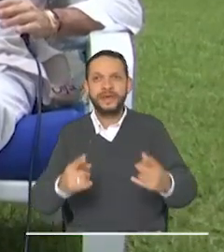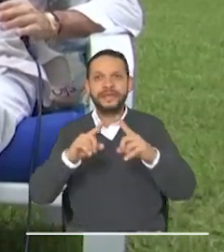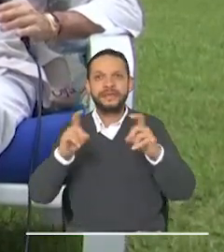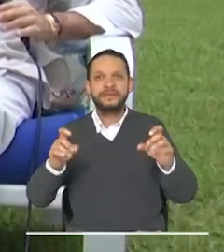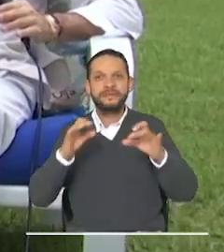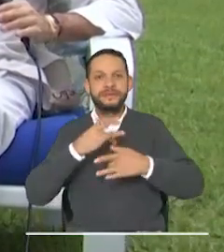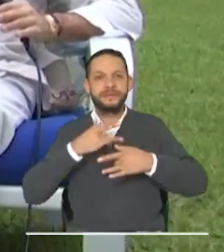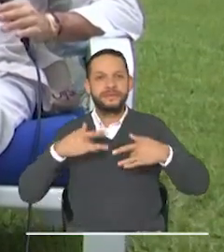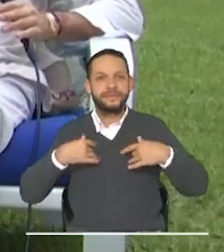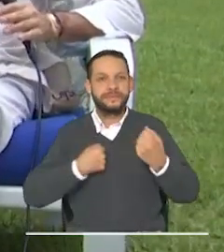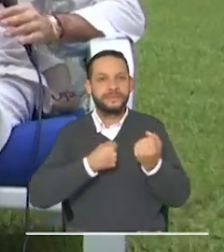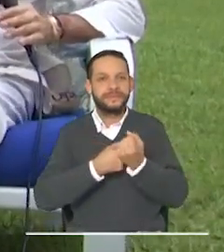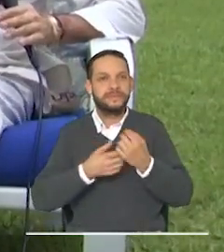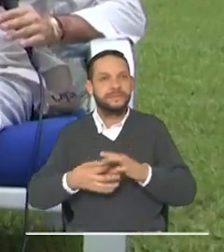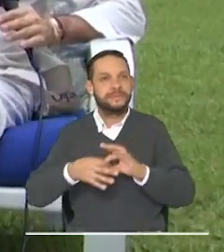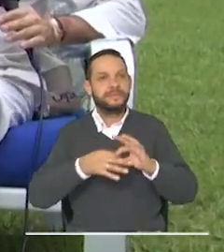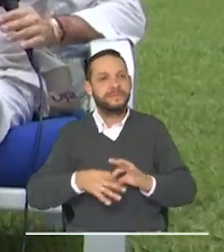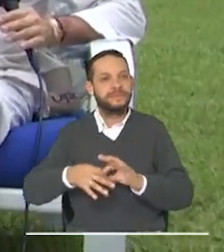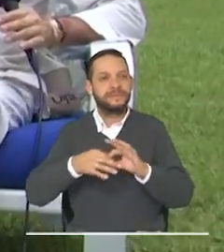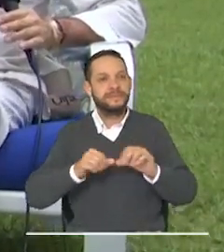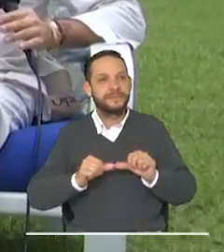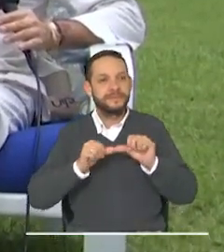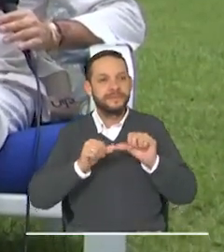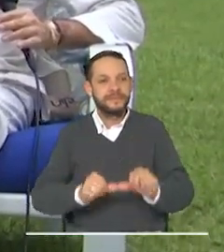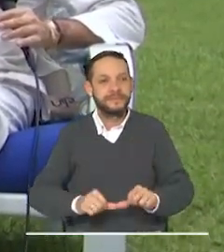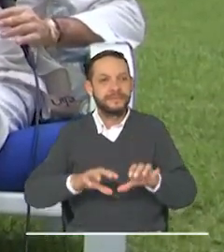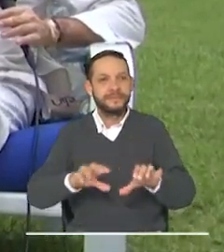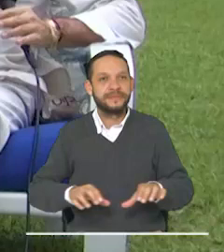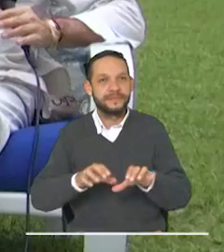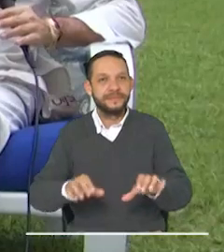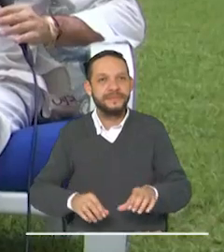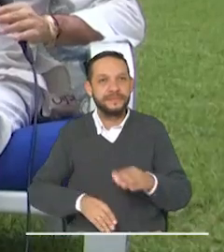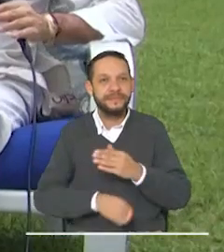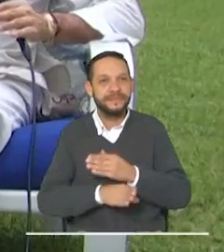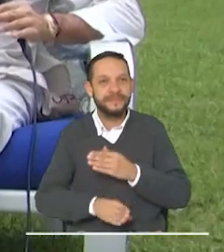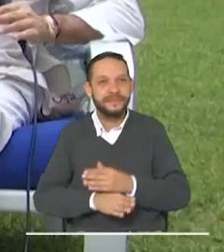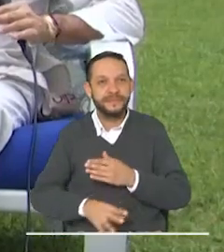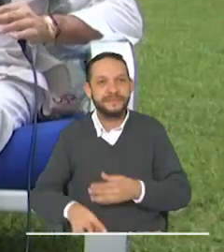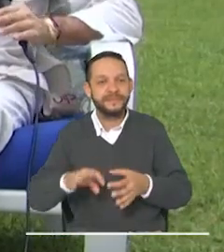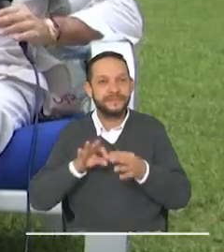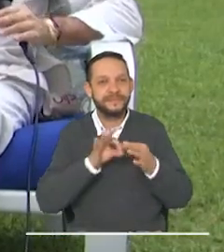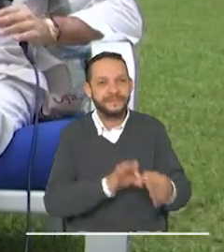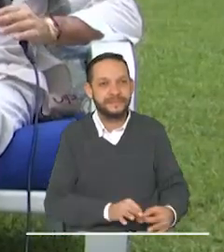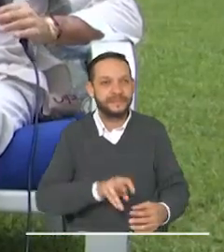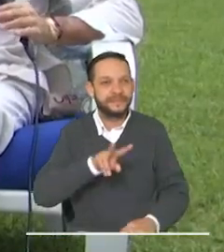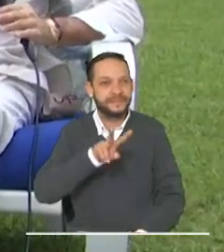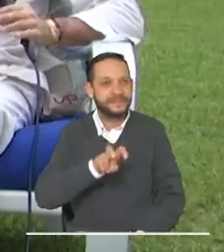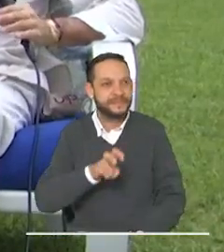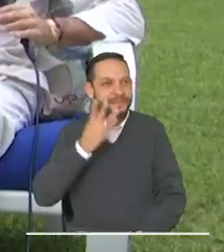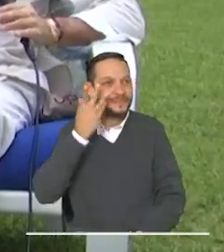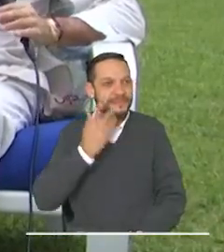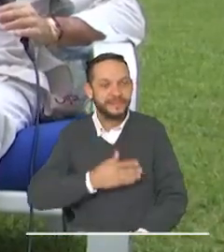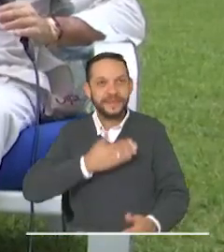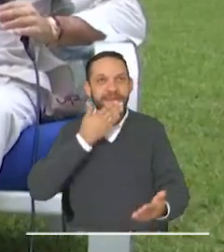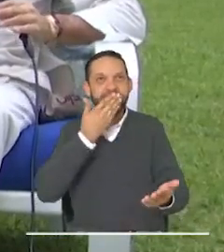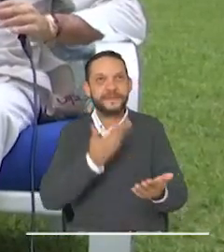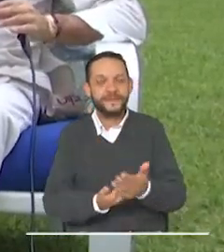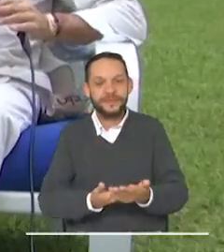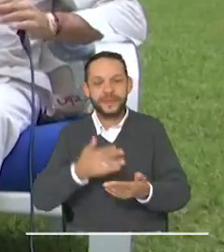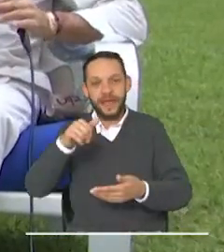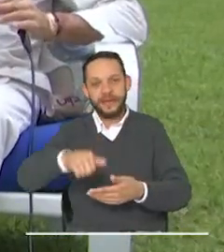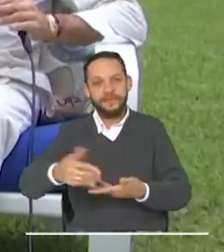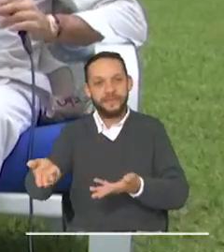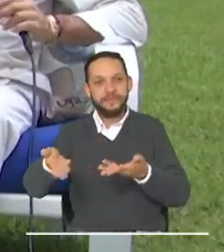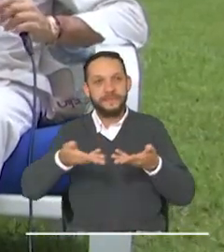y el programa de transformación del alma que tenemos en los parques de la salud de 7 días Muchas gracias por estar con nosotros y